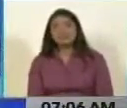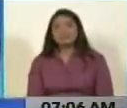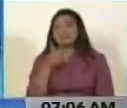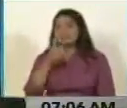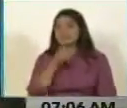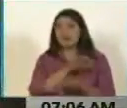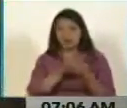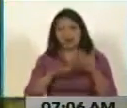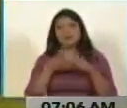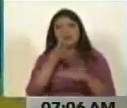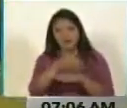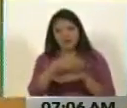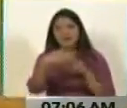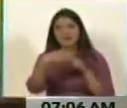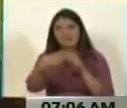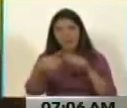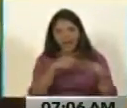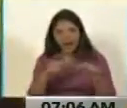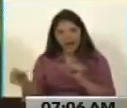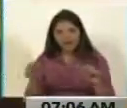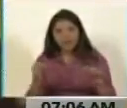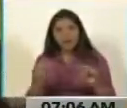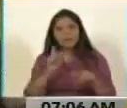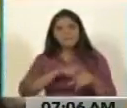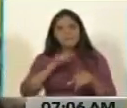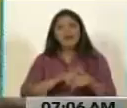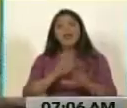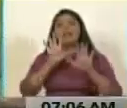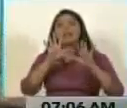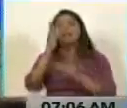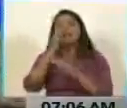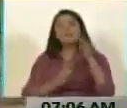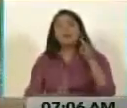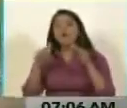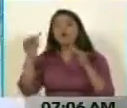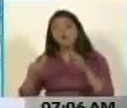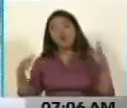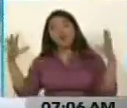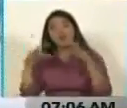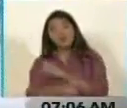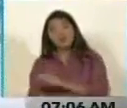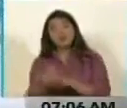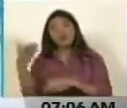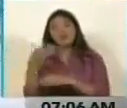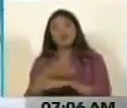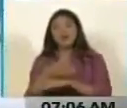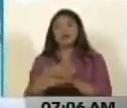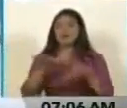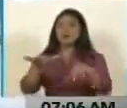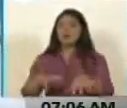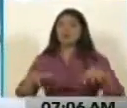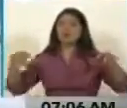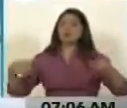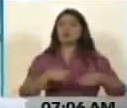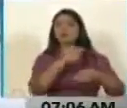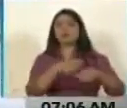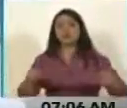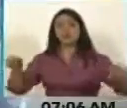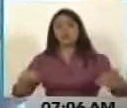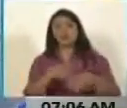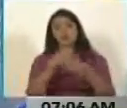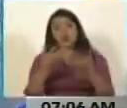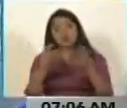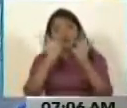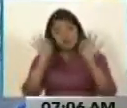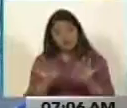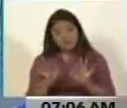José Félix Rivas, en la entrada del Teatro Teresa Carreño, a partir de la 1:30. Y en la Río Reina, esta noche, tenemos a la Orquesta Sinfónica Simón Bolívar haciendo la cantata criolla, que es la obra